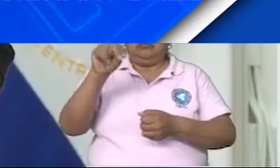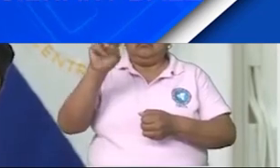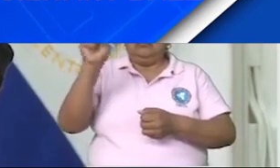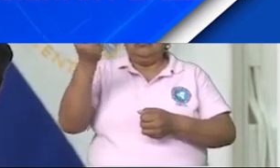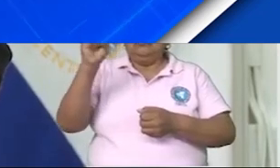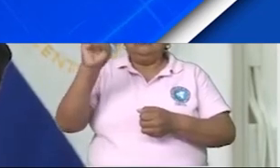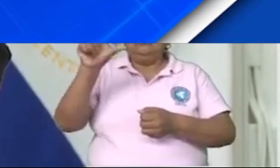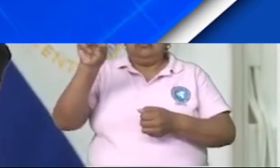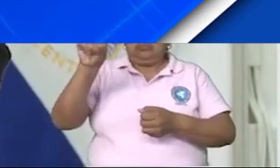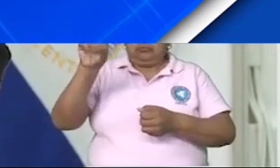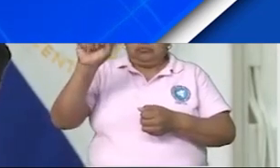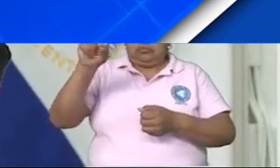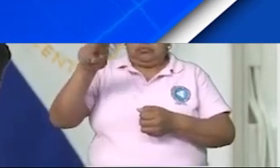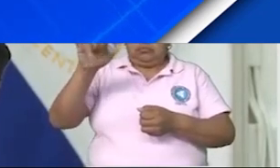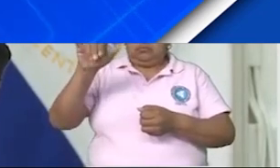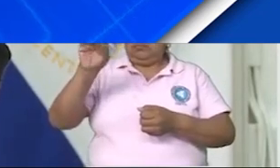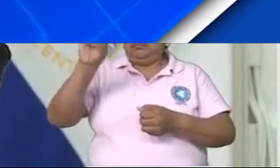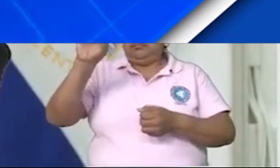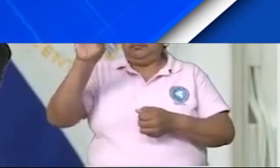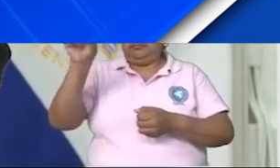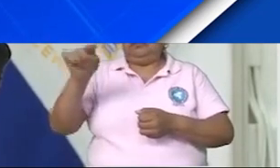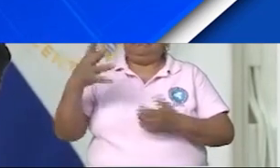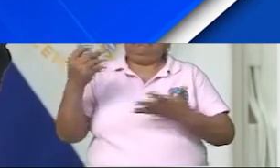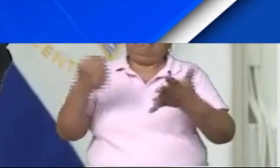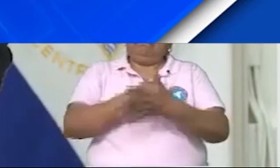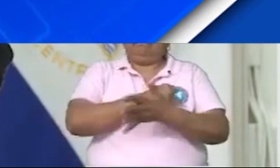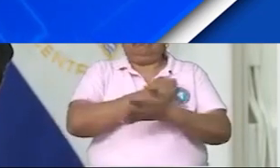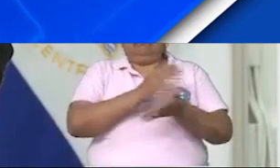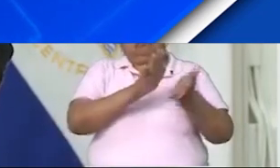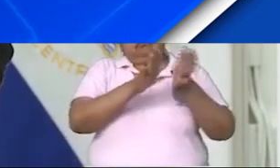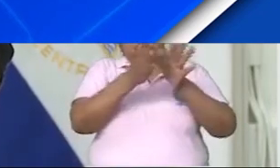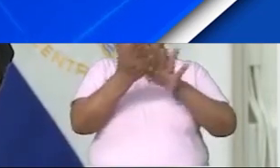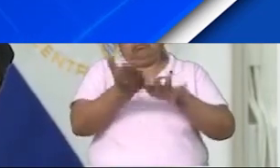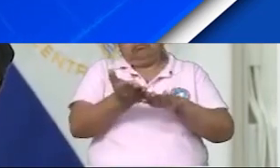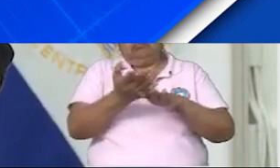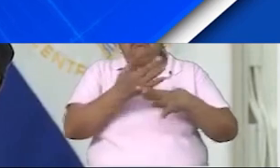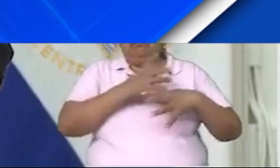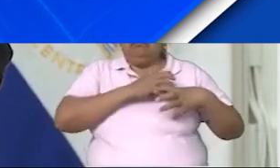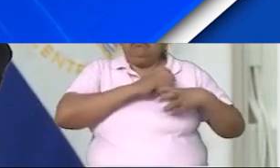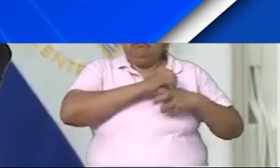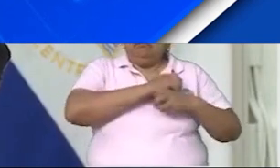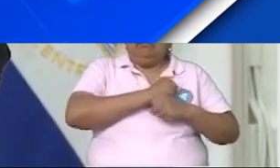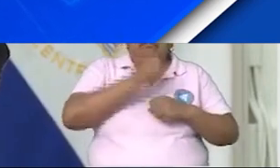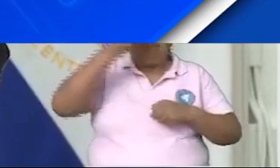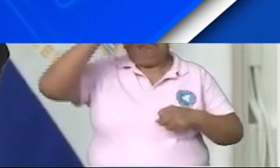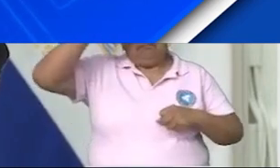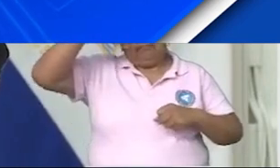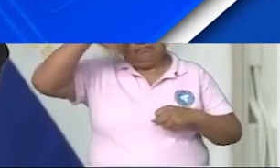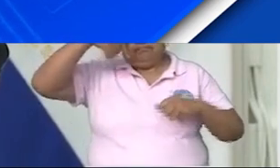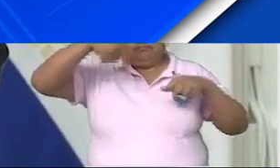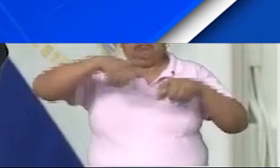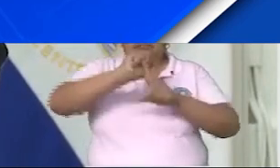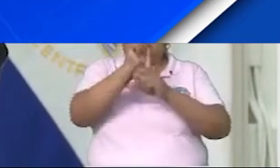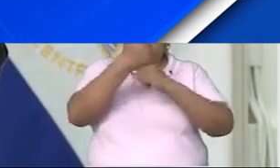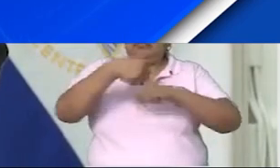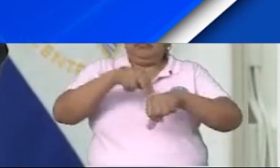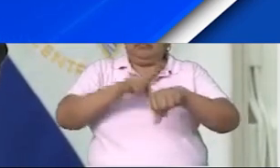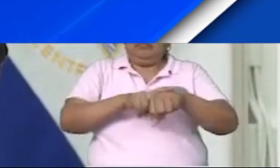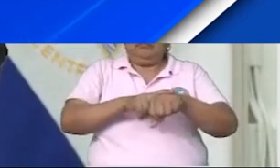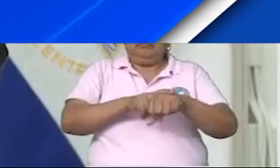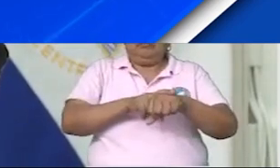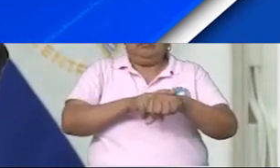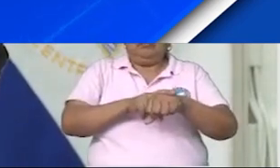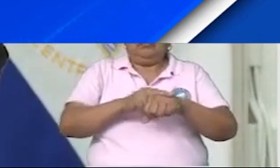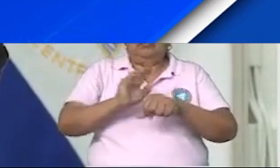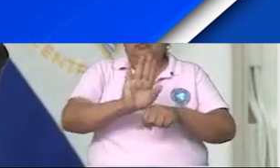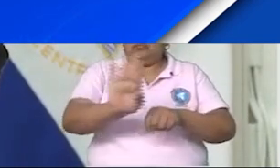Lamentablemente, pasó otro plano de vida, llenando de luto a este Parlamento, a